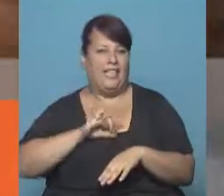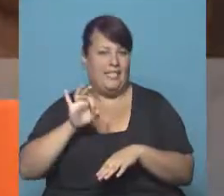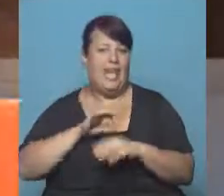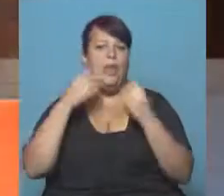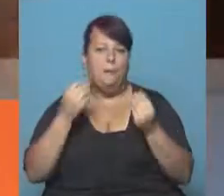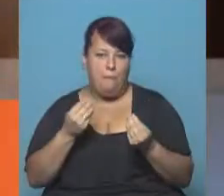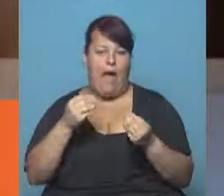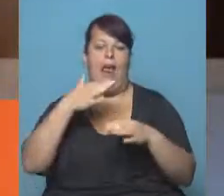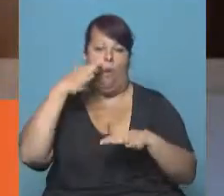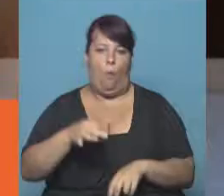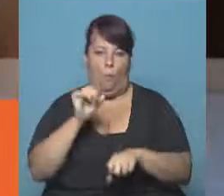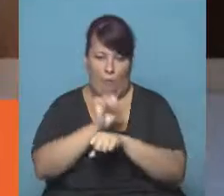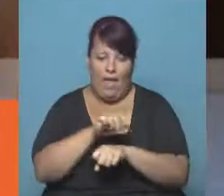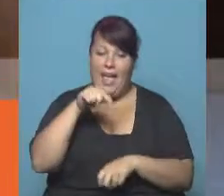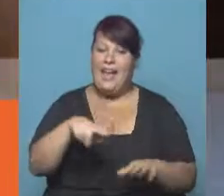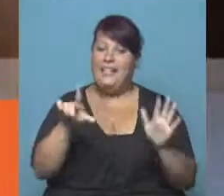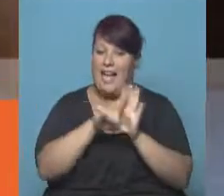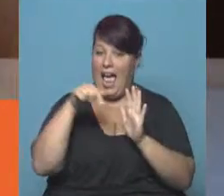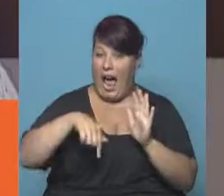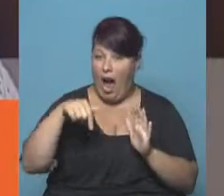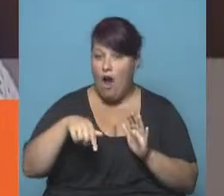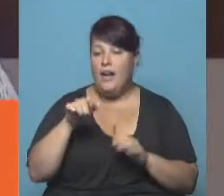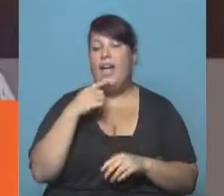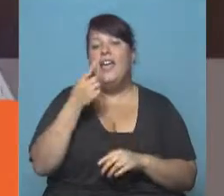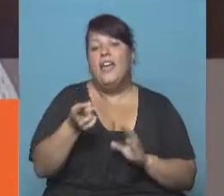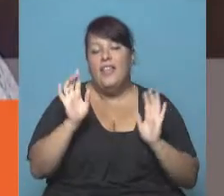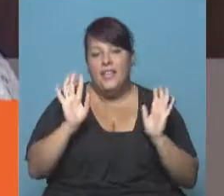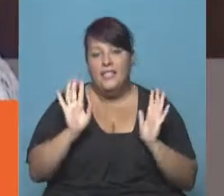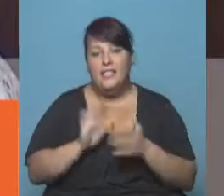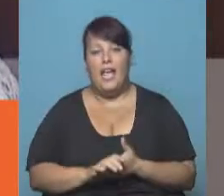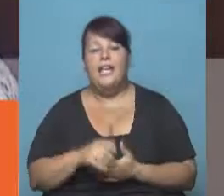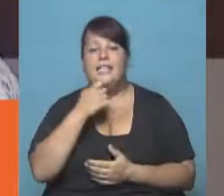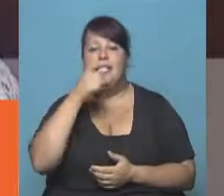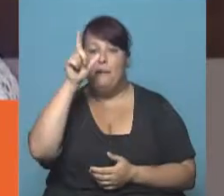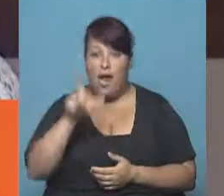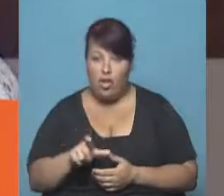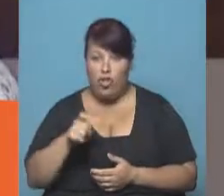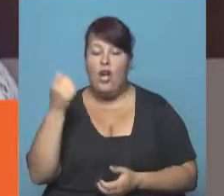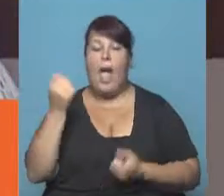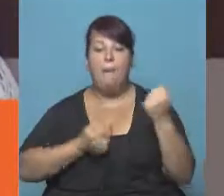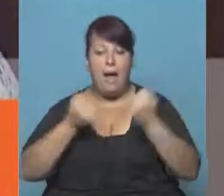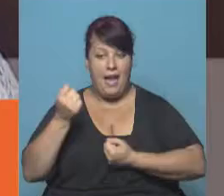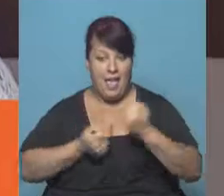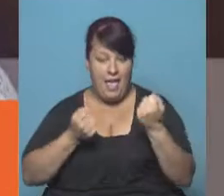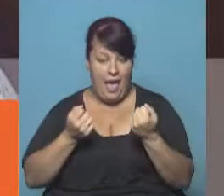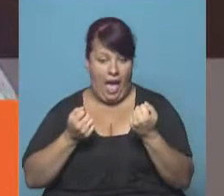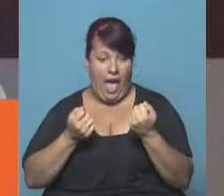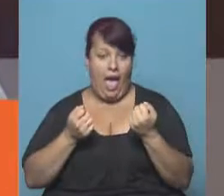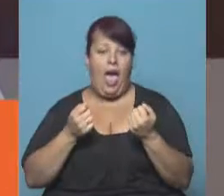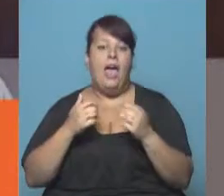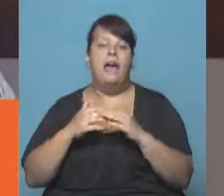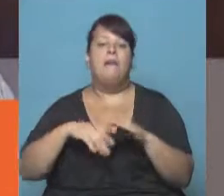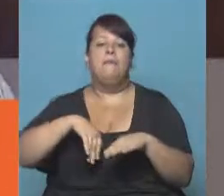que tenga que ser efectivo esta ley que salió ahora lo que dice es que si una persona está conduciendo por